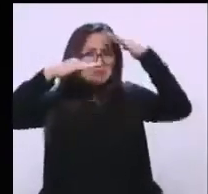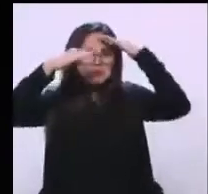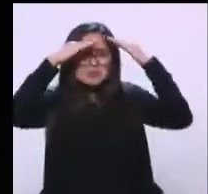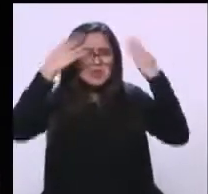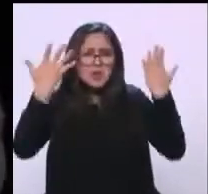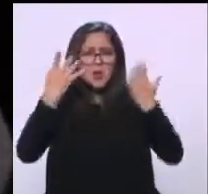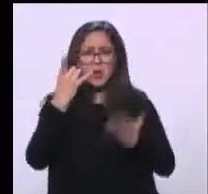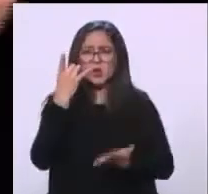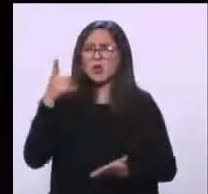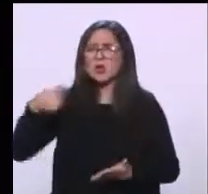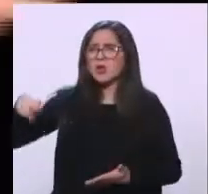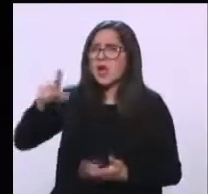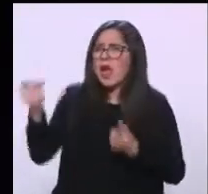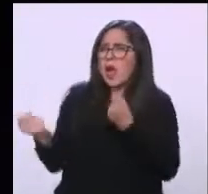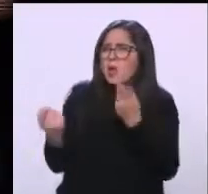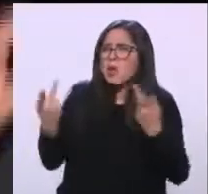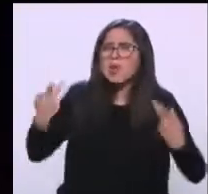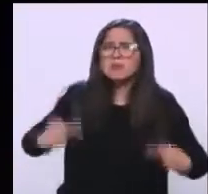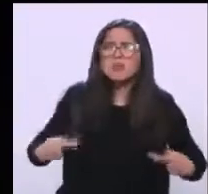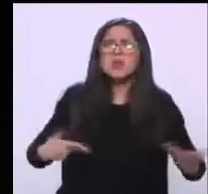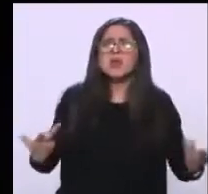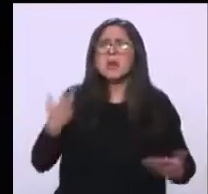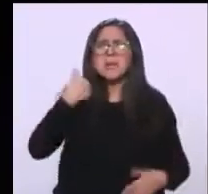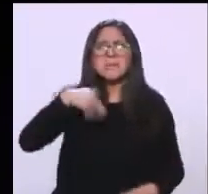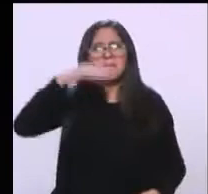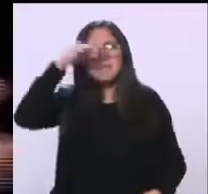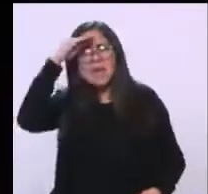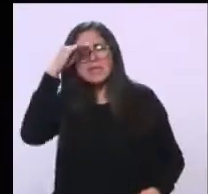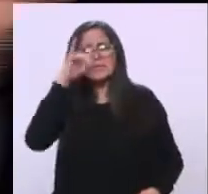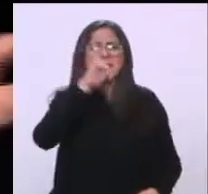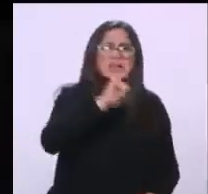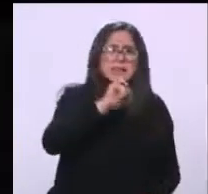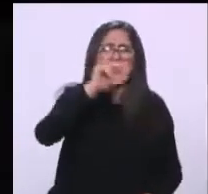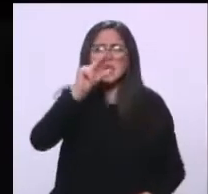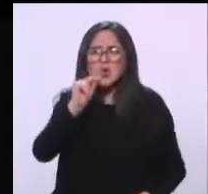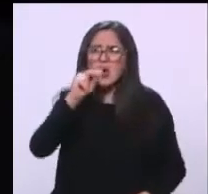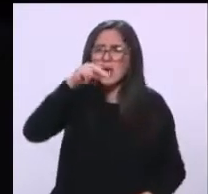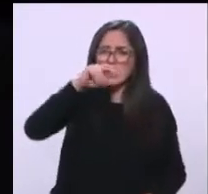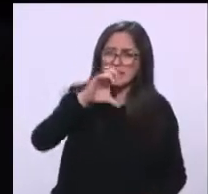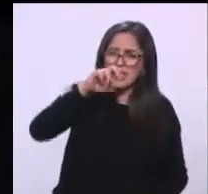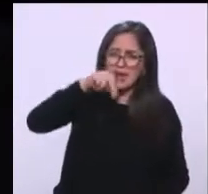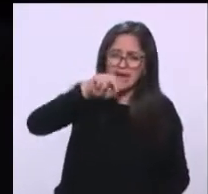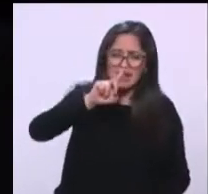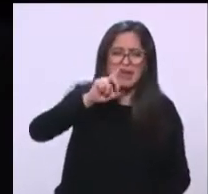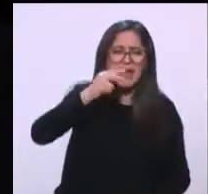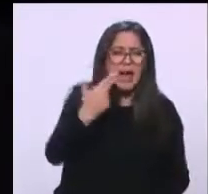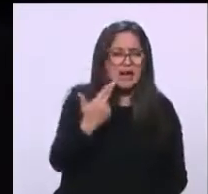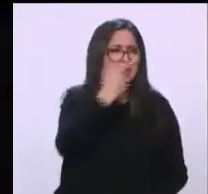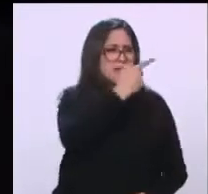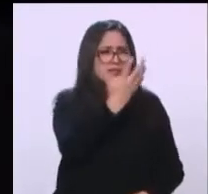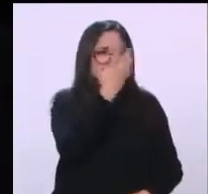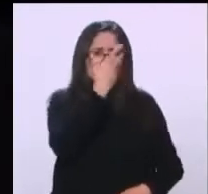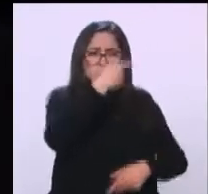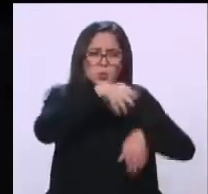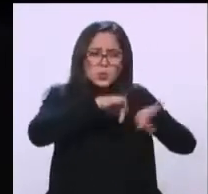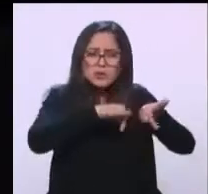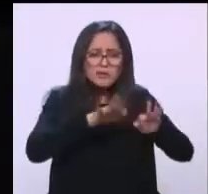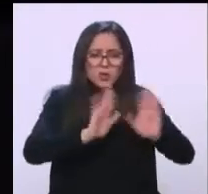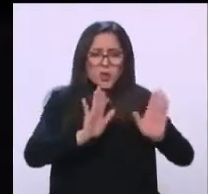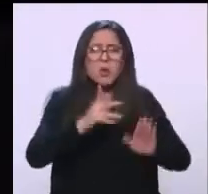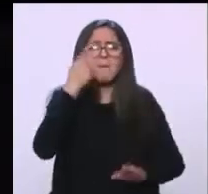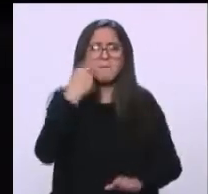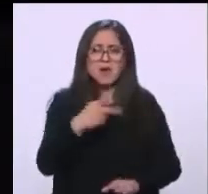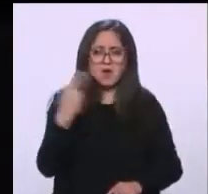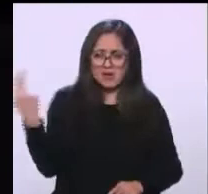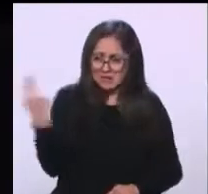en no porque no importa si la CNDH se toma o no se toma necesariamente, sino ¿por qué nos estamos señalando a